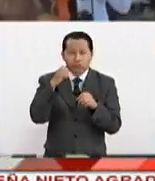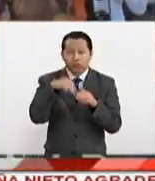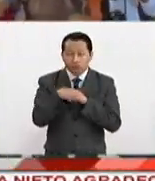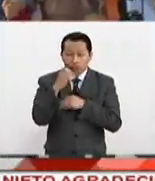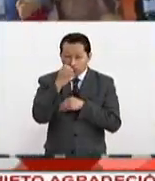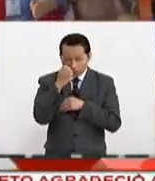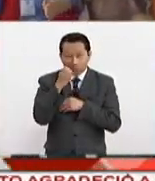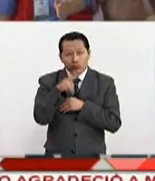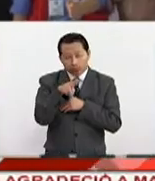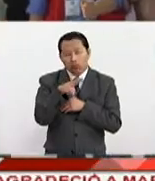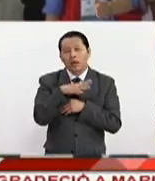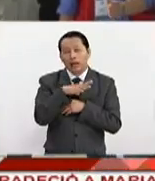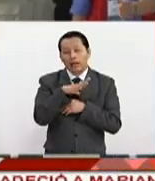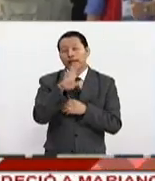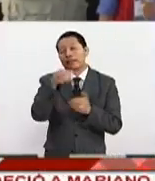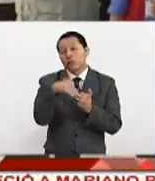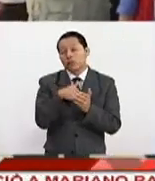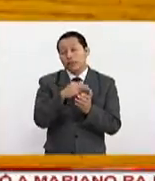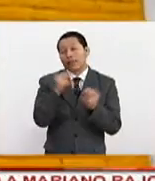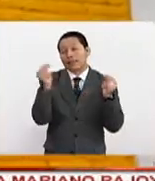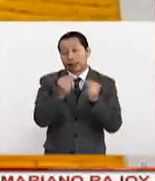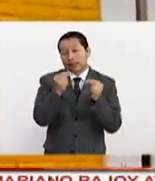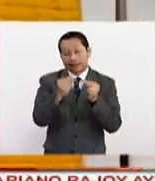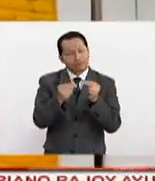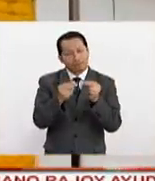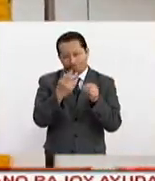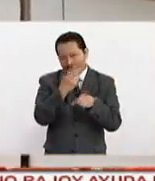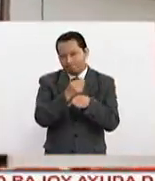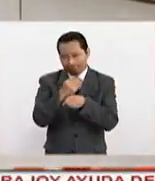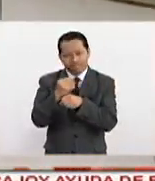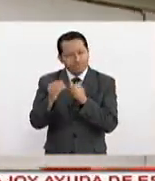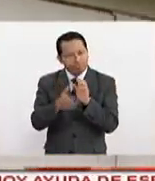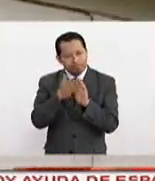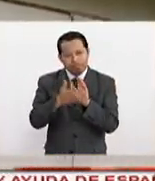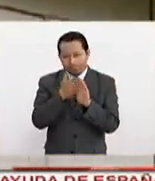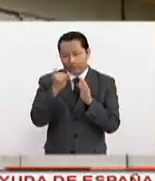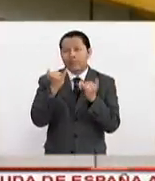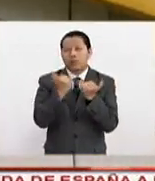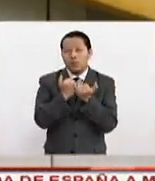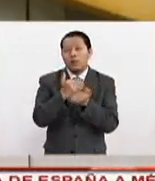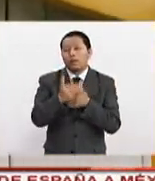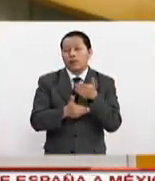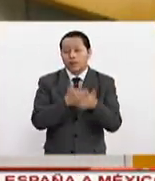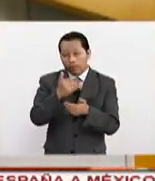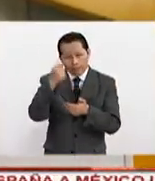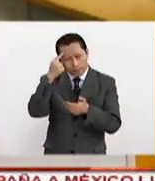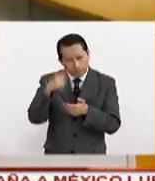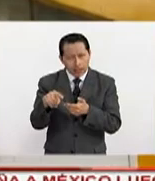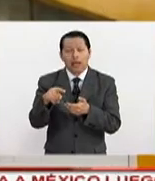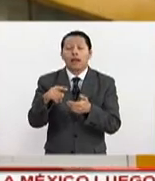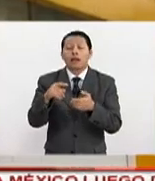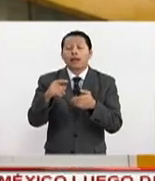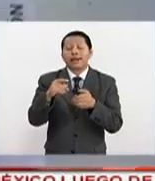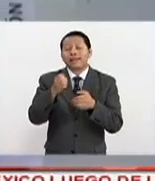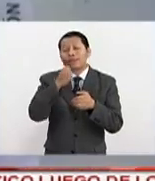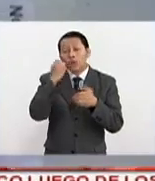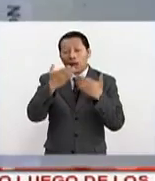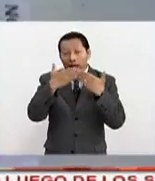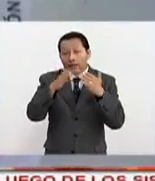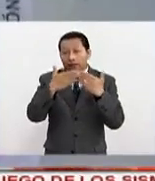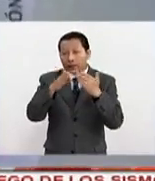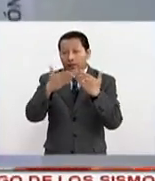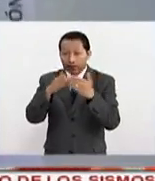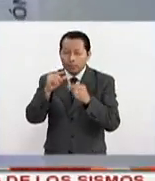y de ellas 5,000 se tienen que reconstruir. También indicó que continuará de manera paulatina el regreso a clases y detalló que en